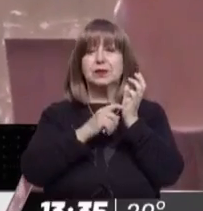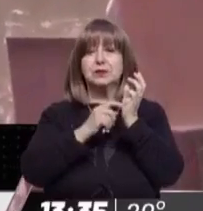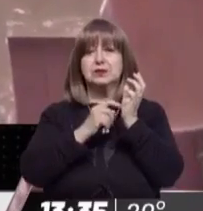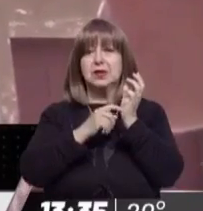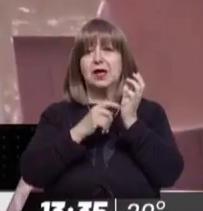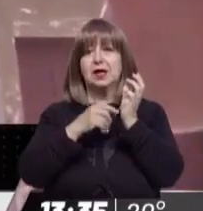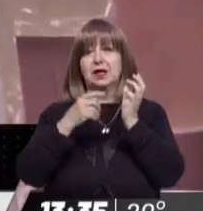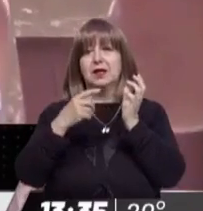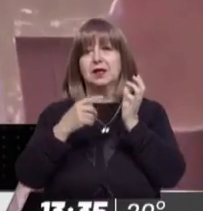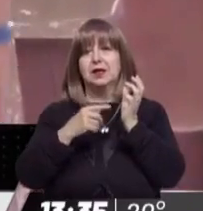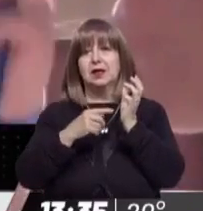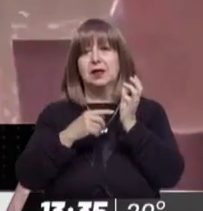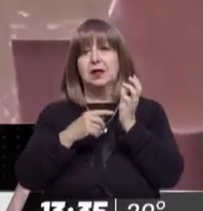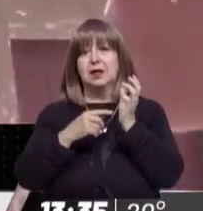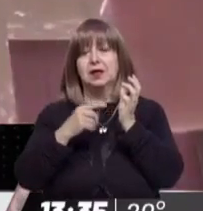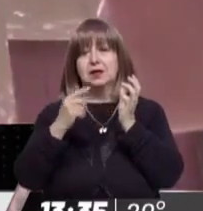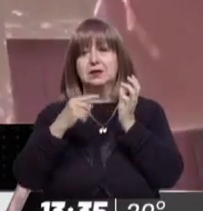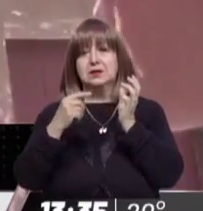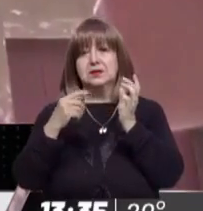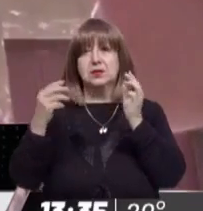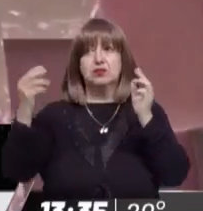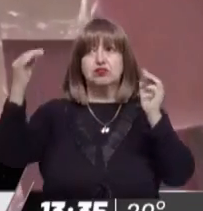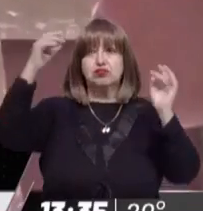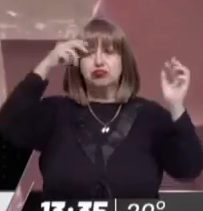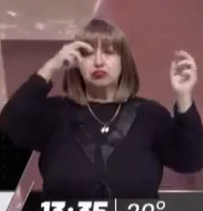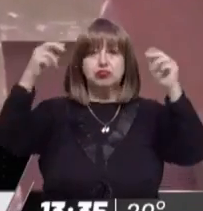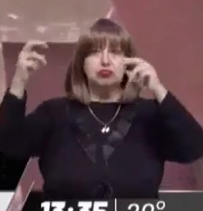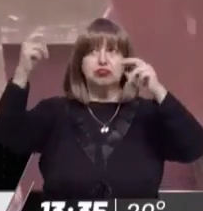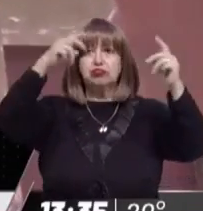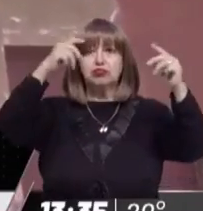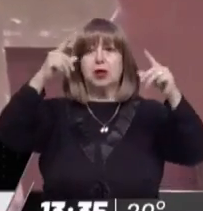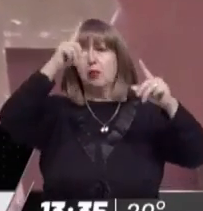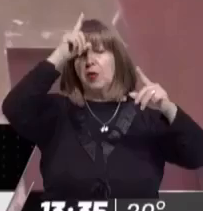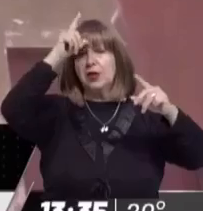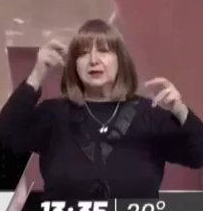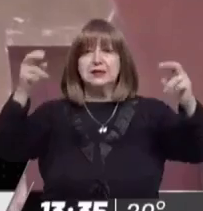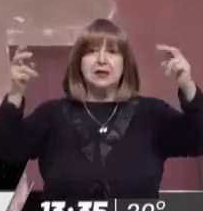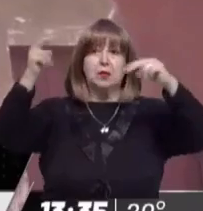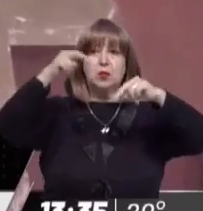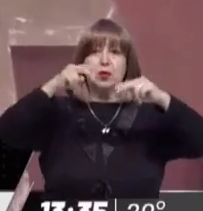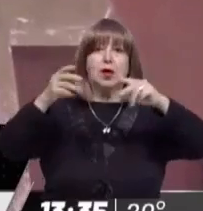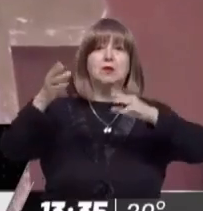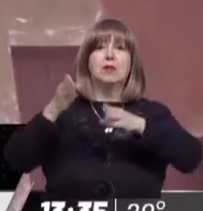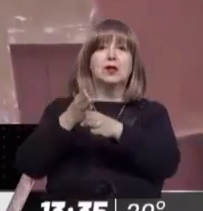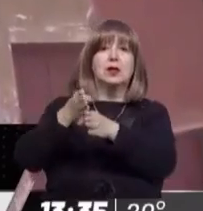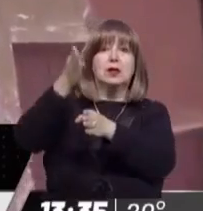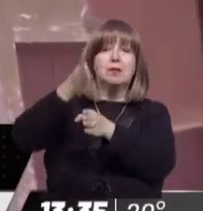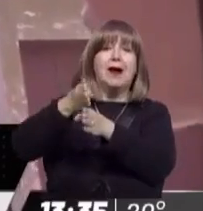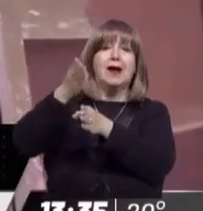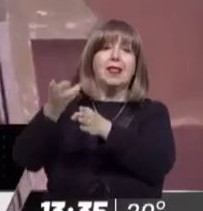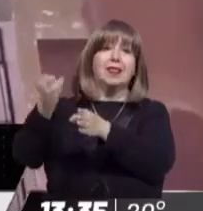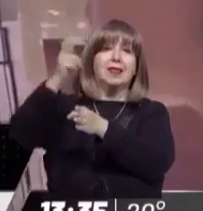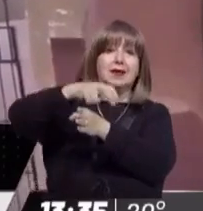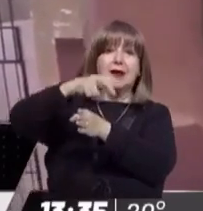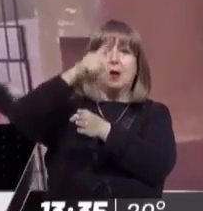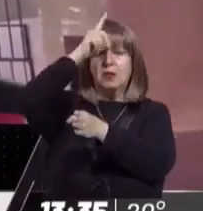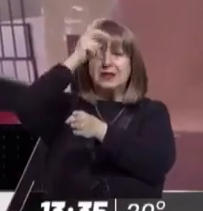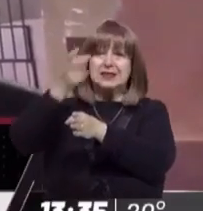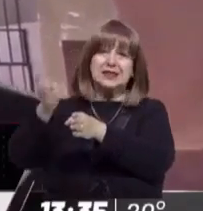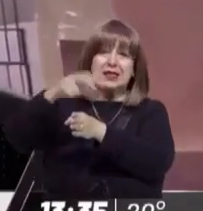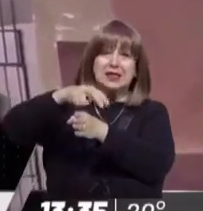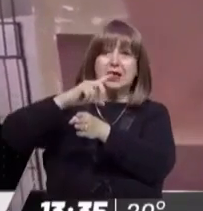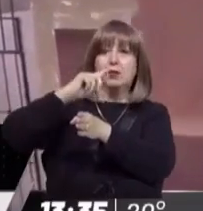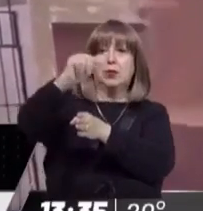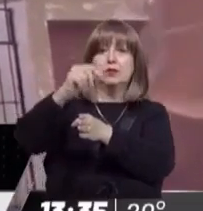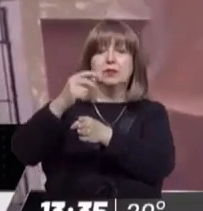minutos y ahí no más los handy pasando por el techo caminando la policía y ahí bueno el shock lógicamente no entendía nada has podido